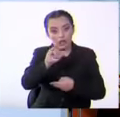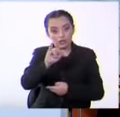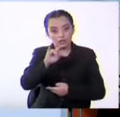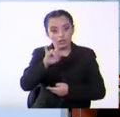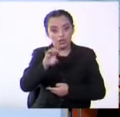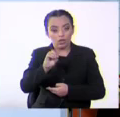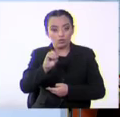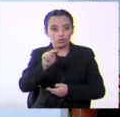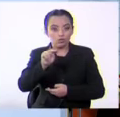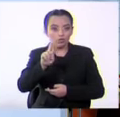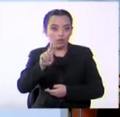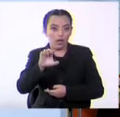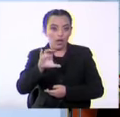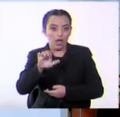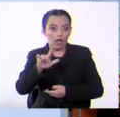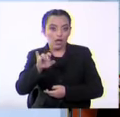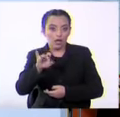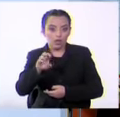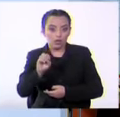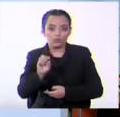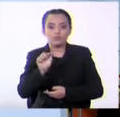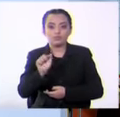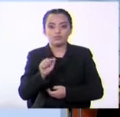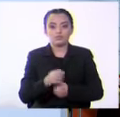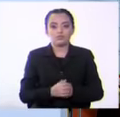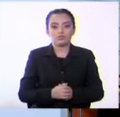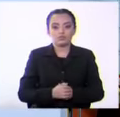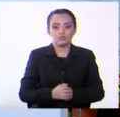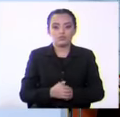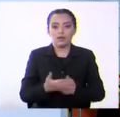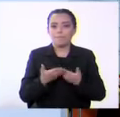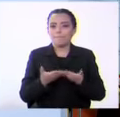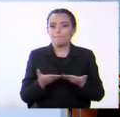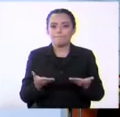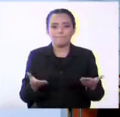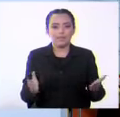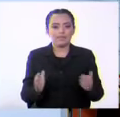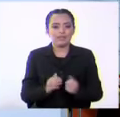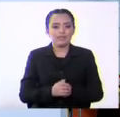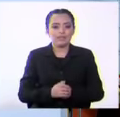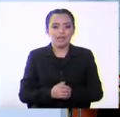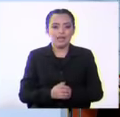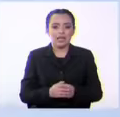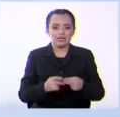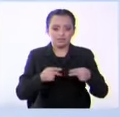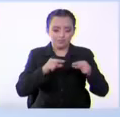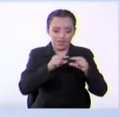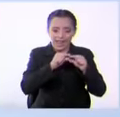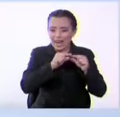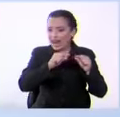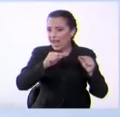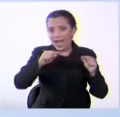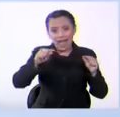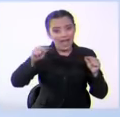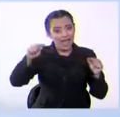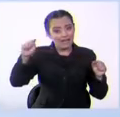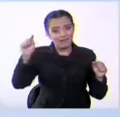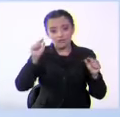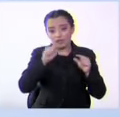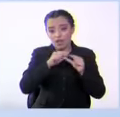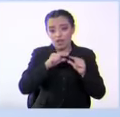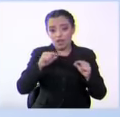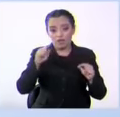región particular del material genético. Este material genético es larguísimo, así que se